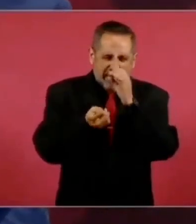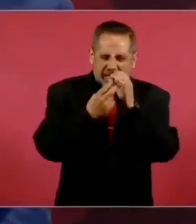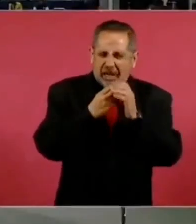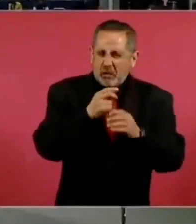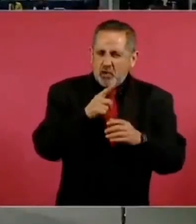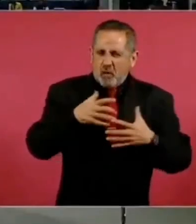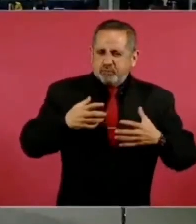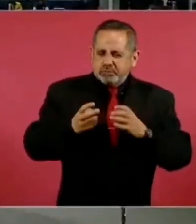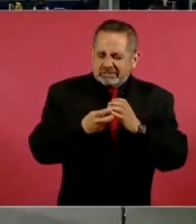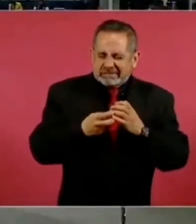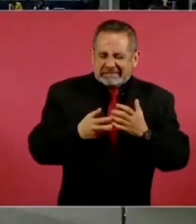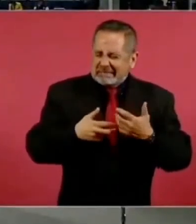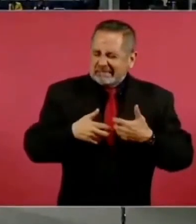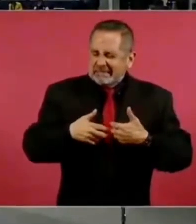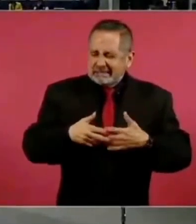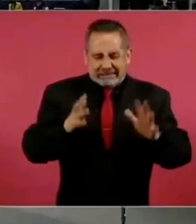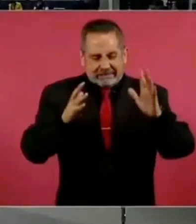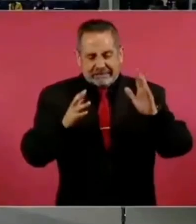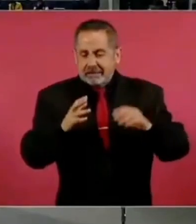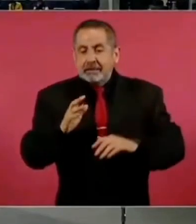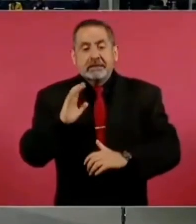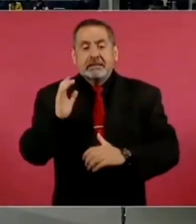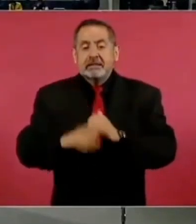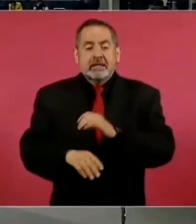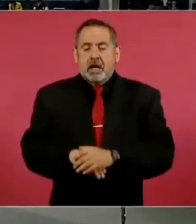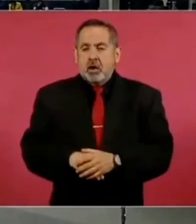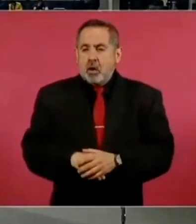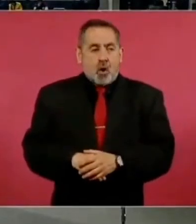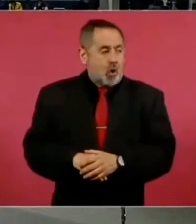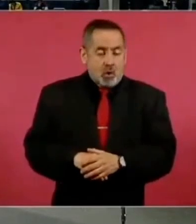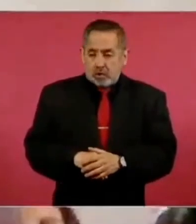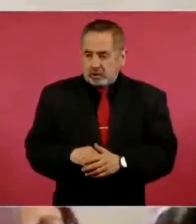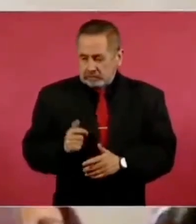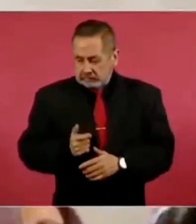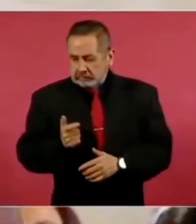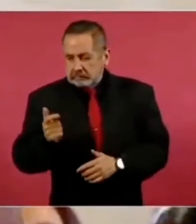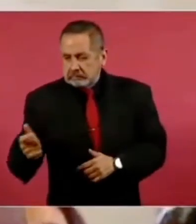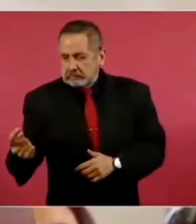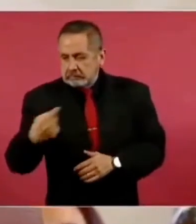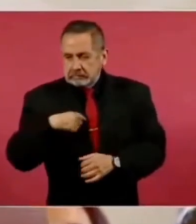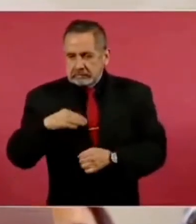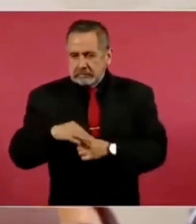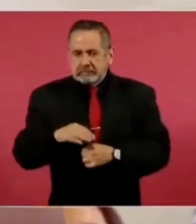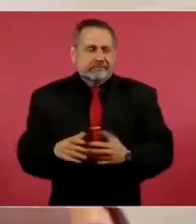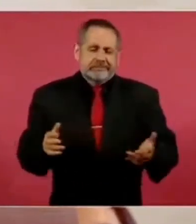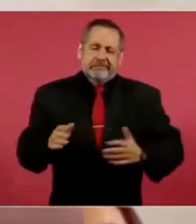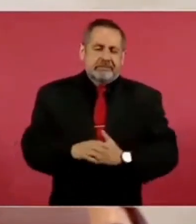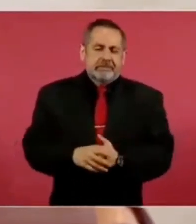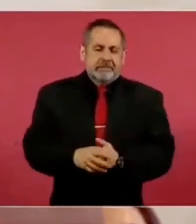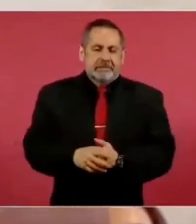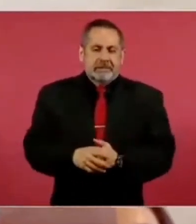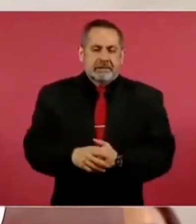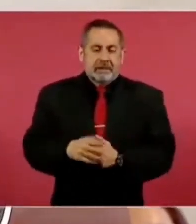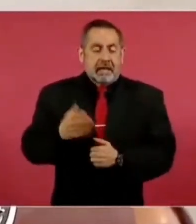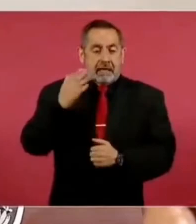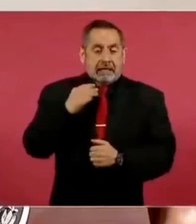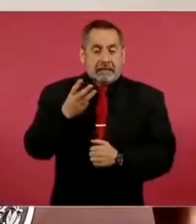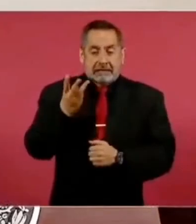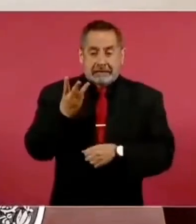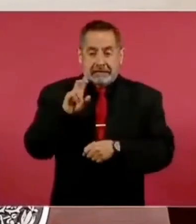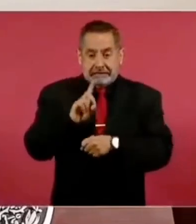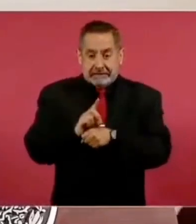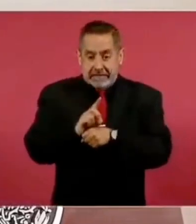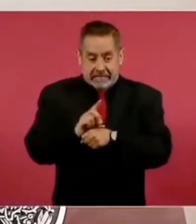eso se terminó o la compra del voto 3 días antes en las noches casa